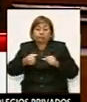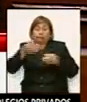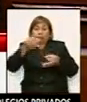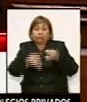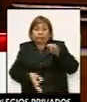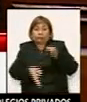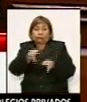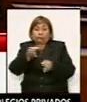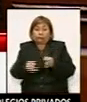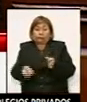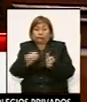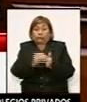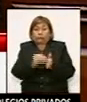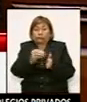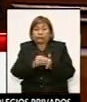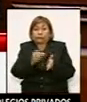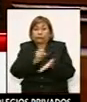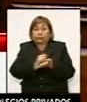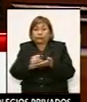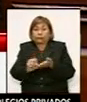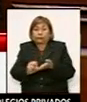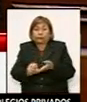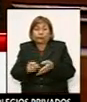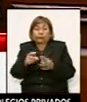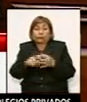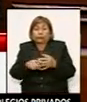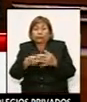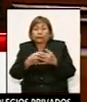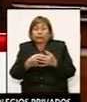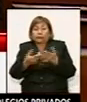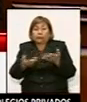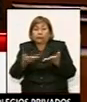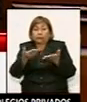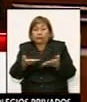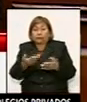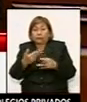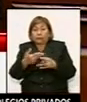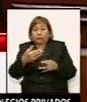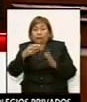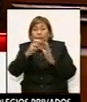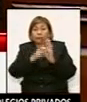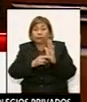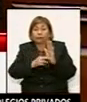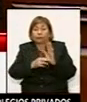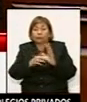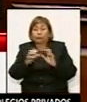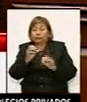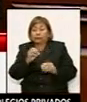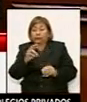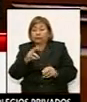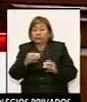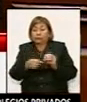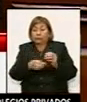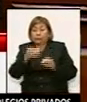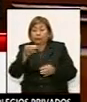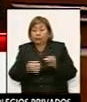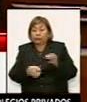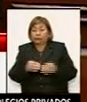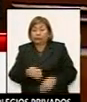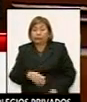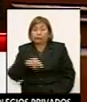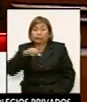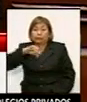Judicial en la implementación de este sistema, que inicialmente se denominó Proyecto de Interoperabilidad de Operadores de Justicia, el